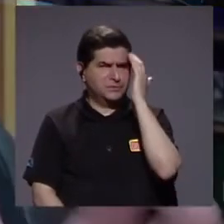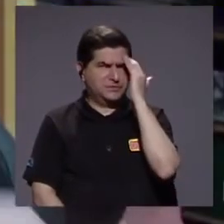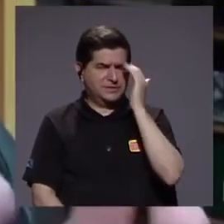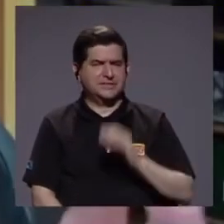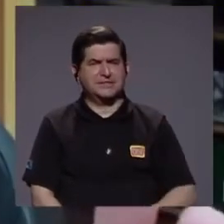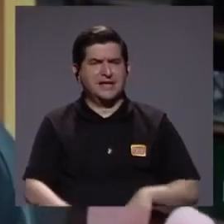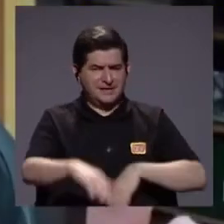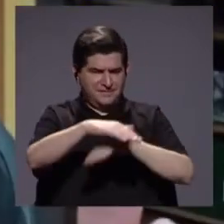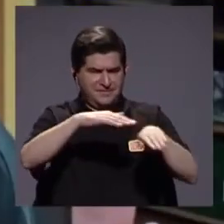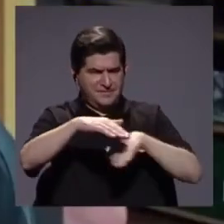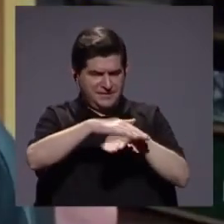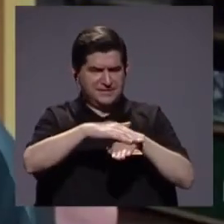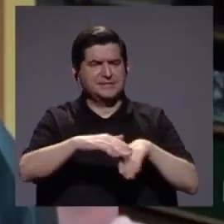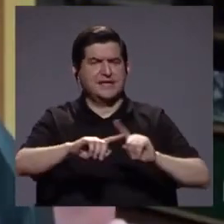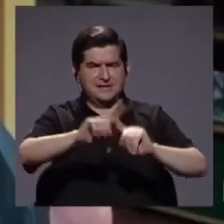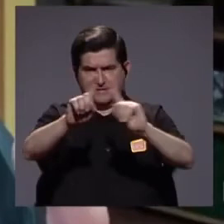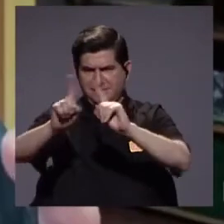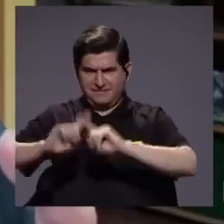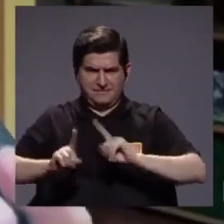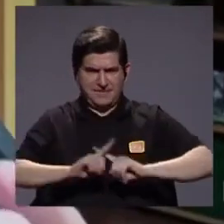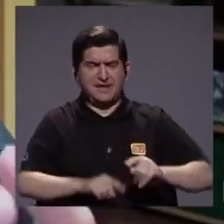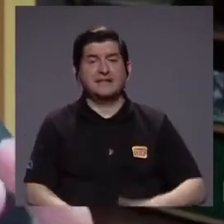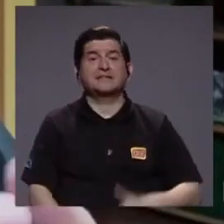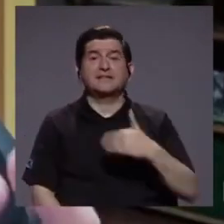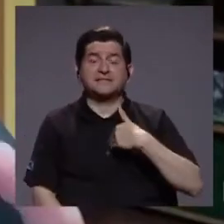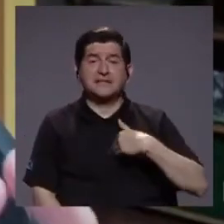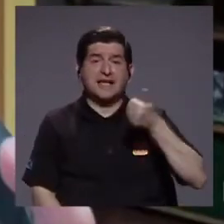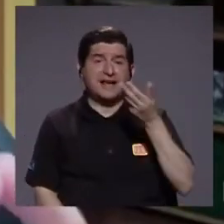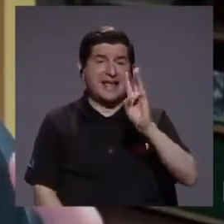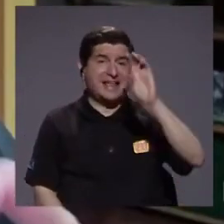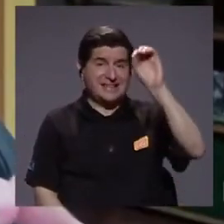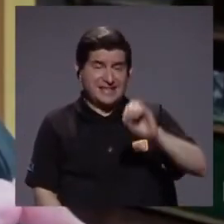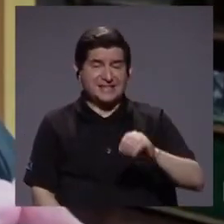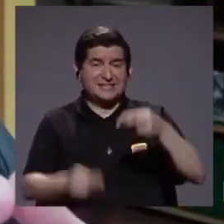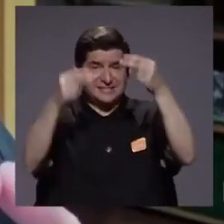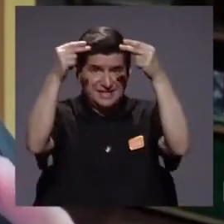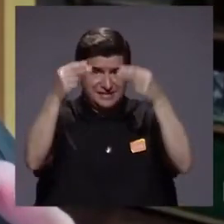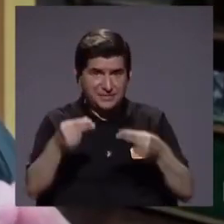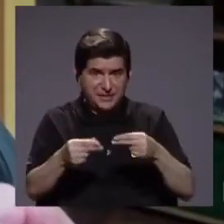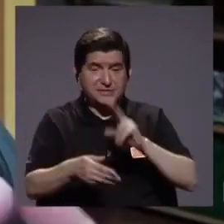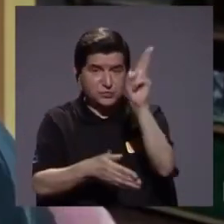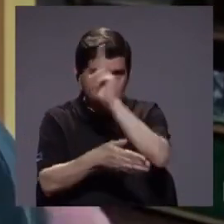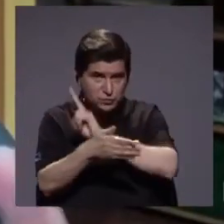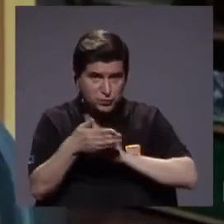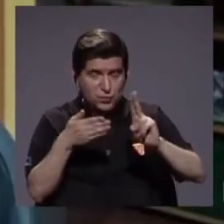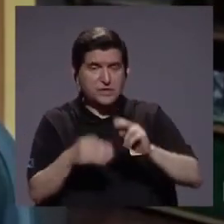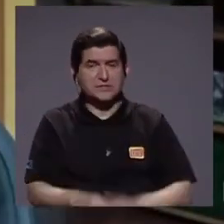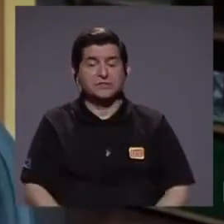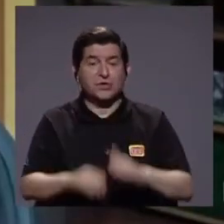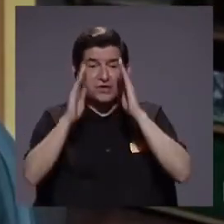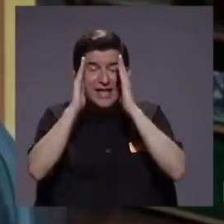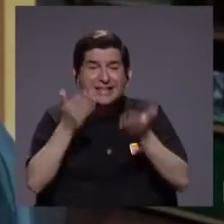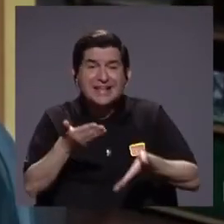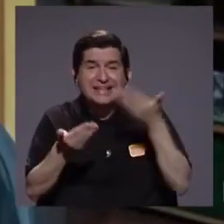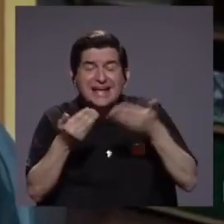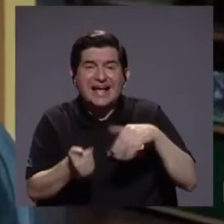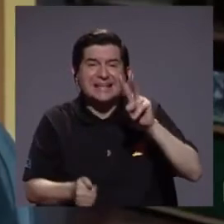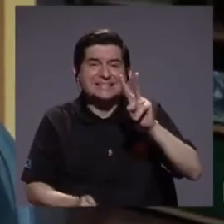las sedes y los recintos reciben el 16% del presupuesto universitario y atienden casi